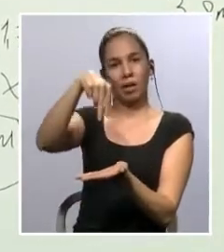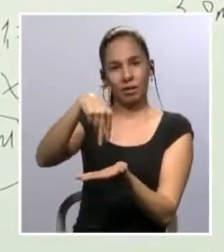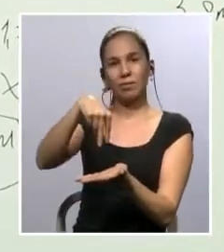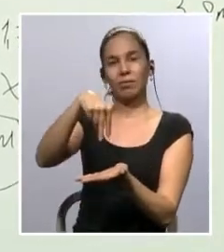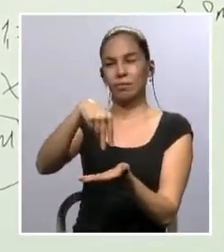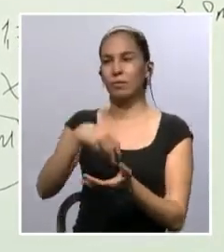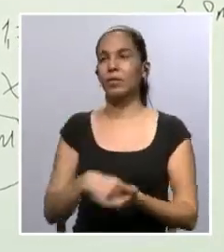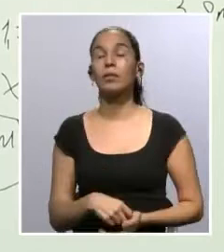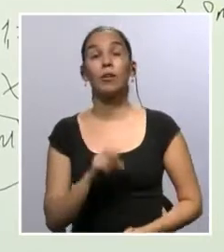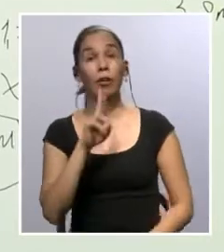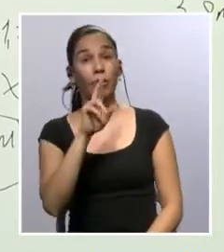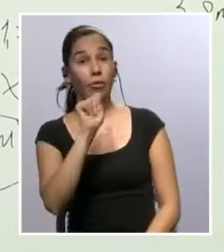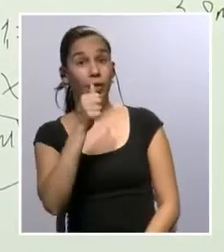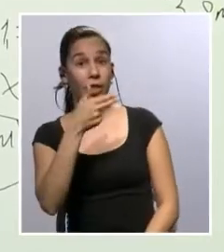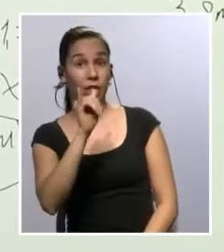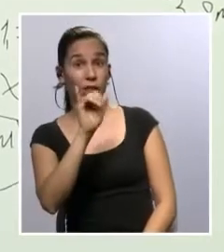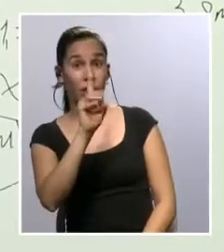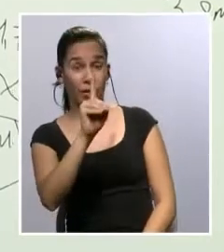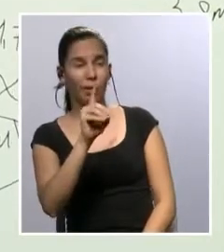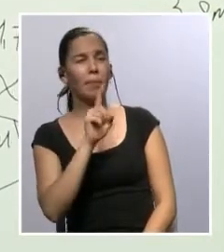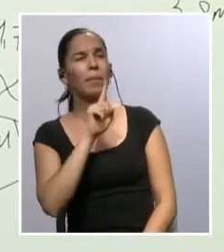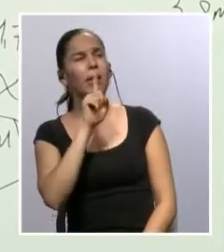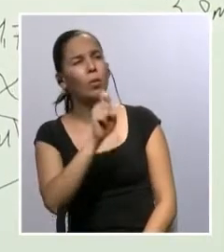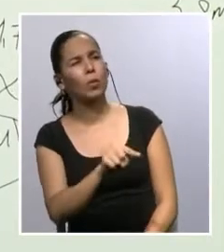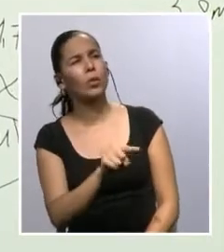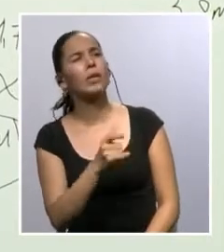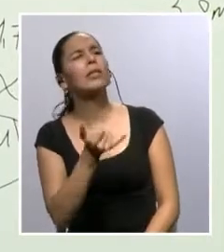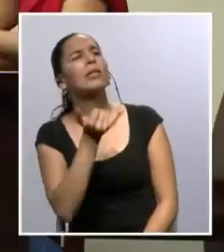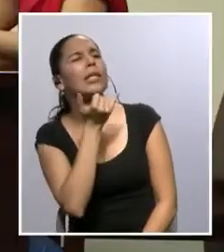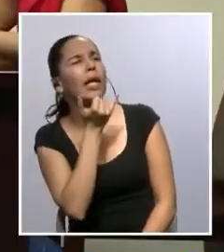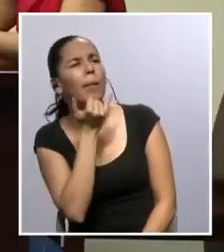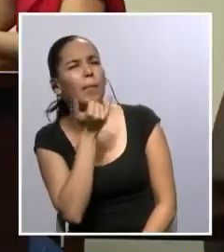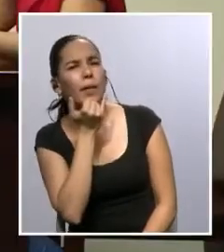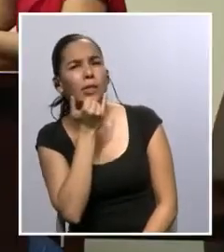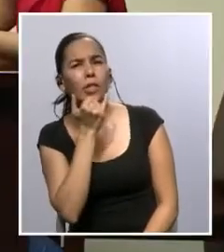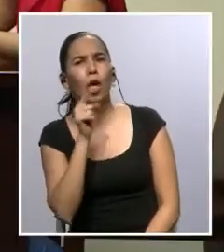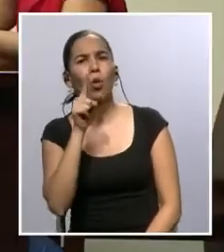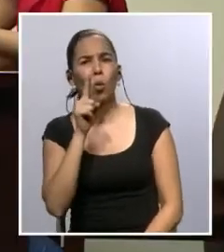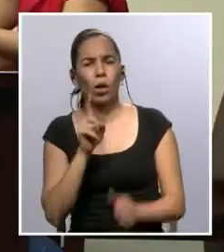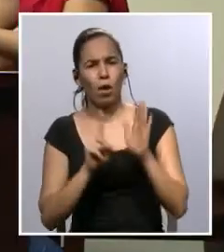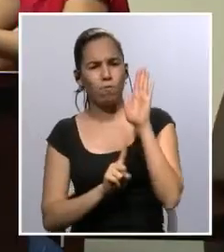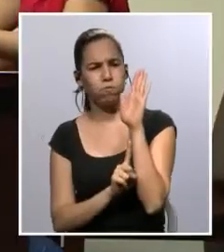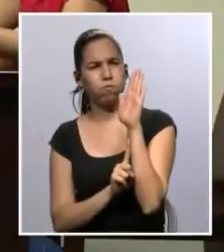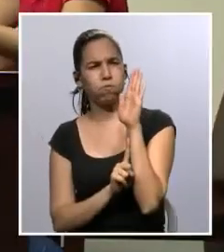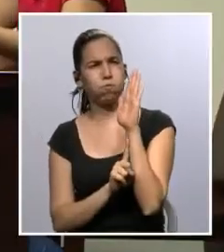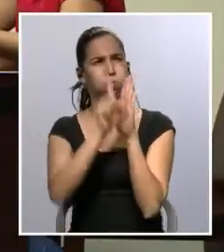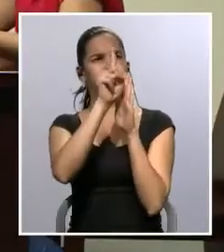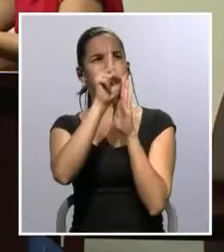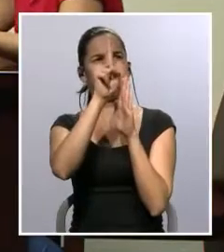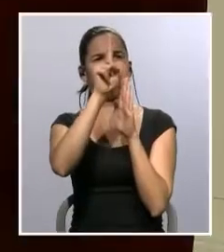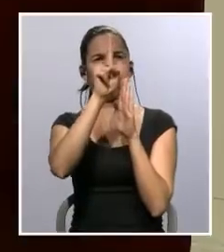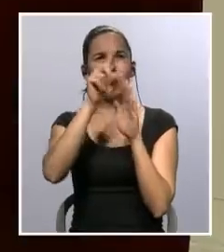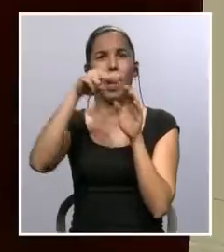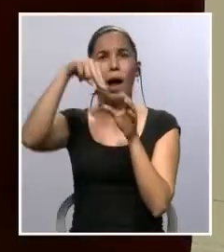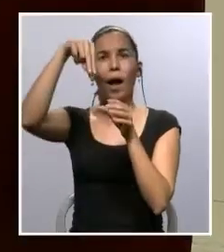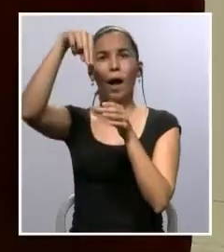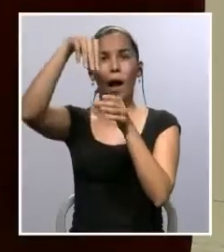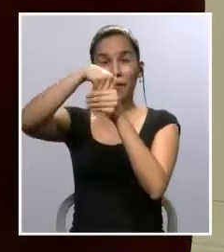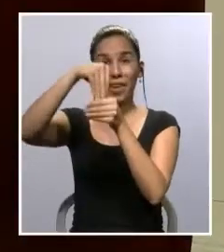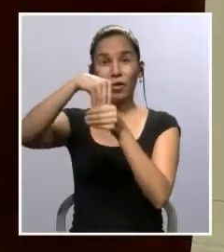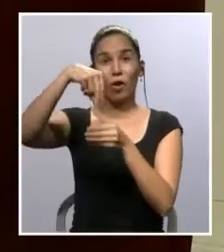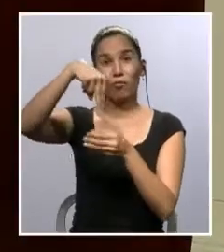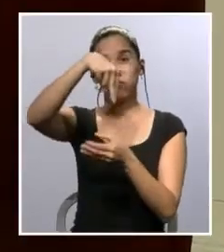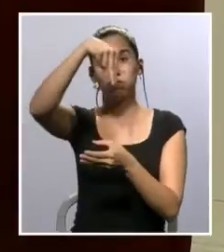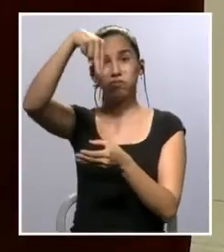acá. Rachid, aquí tenemos una pregunta que dice que ¿qué es lo que pasa con una nave espacial en la que todos flotan y además la nave